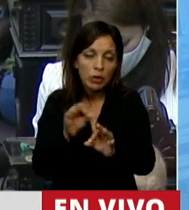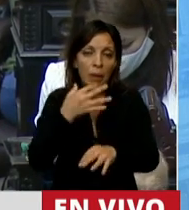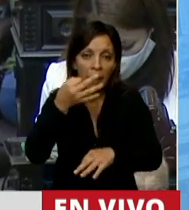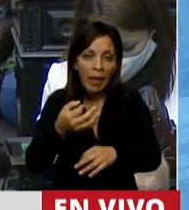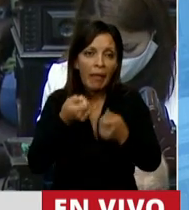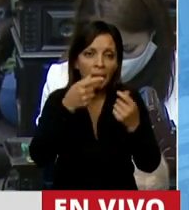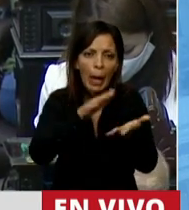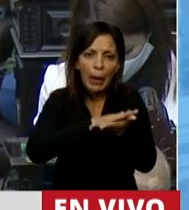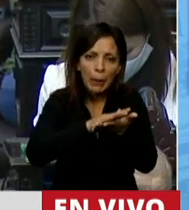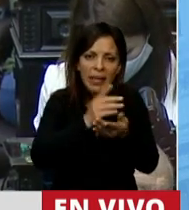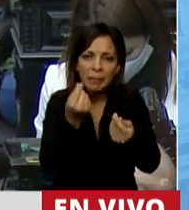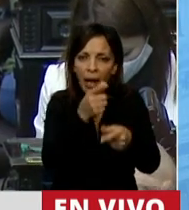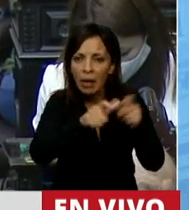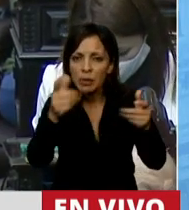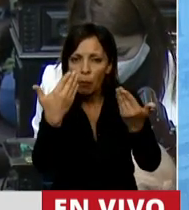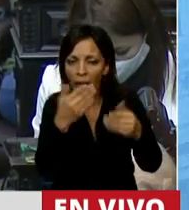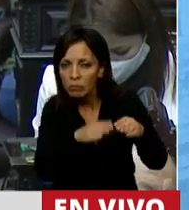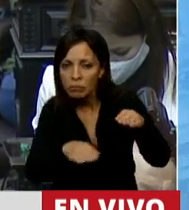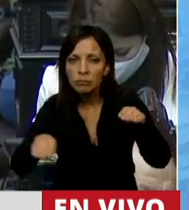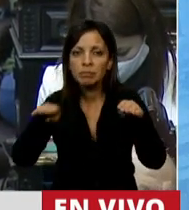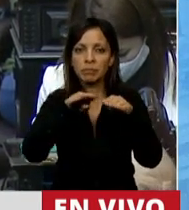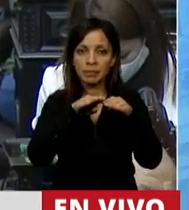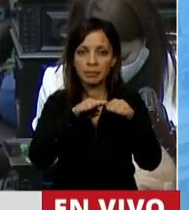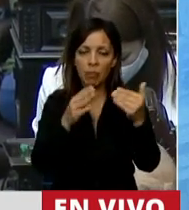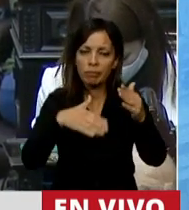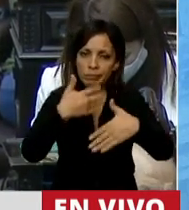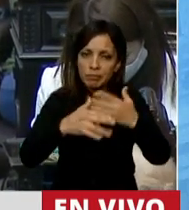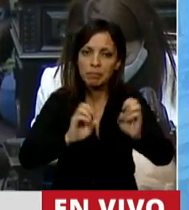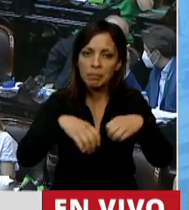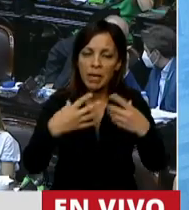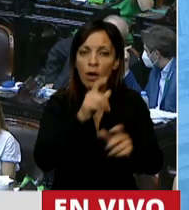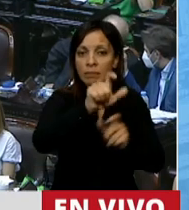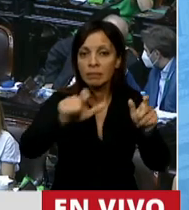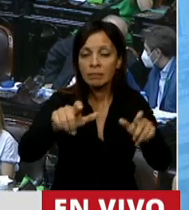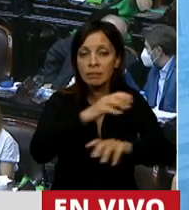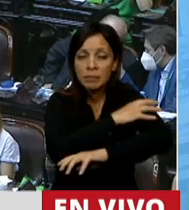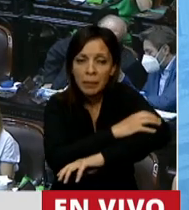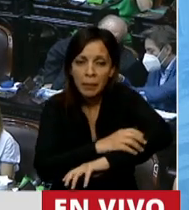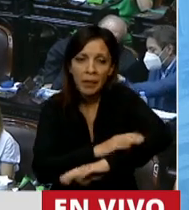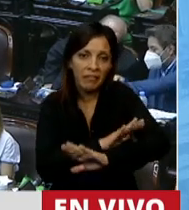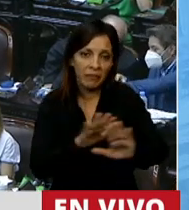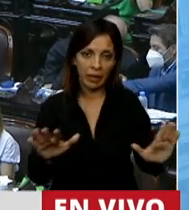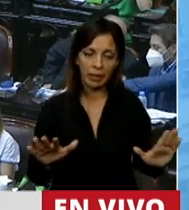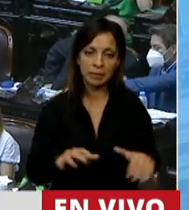piso de igualdad que finalmente permita salir a estos sectores vulnerables de la pobreza